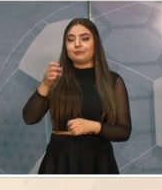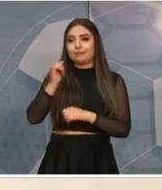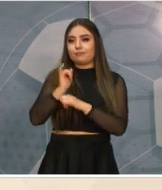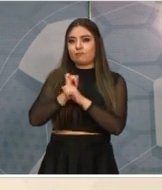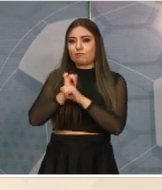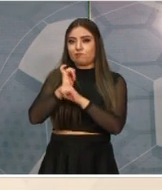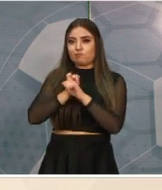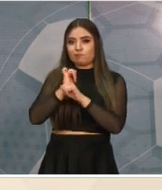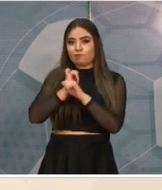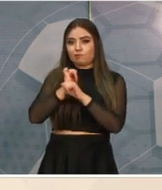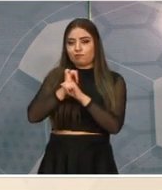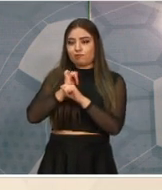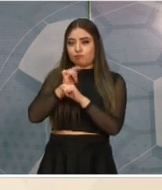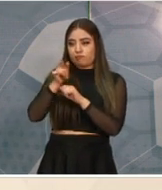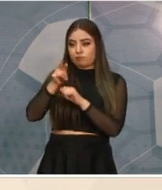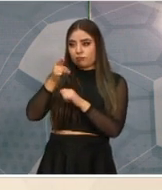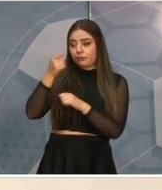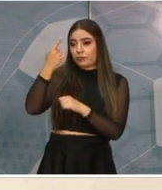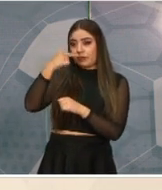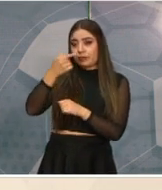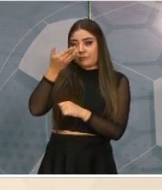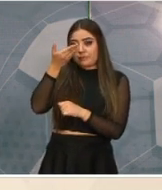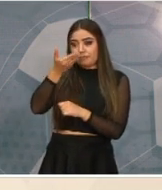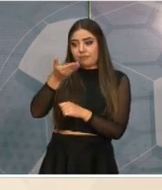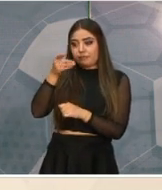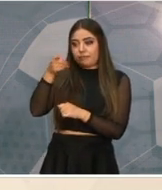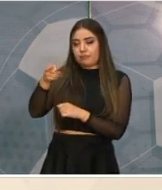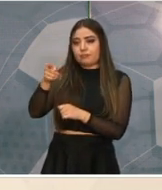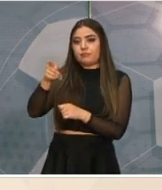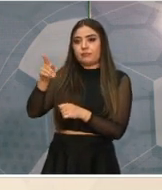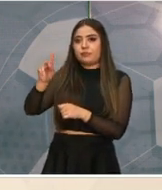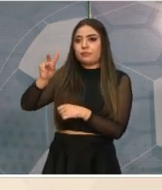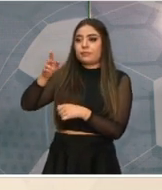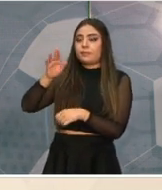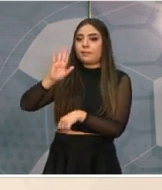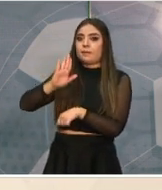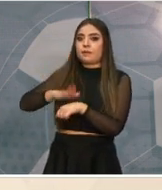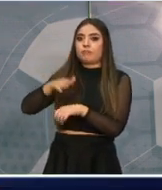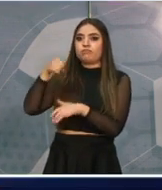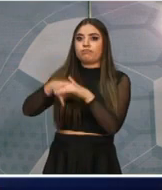la vinculación a proceso por el delito de abuso sexual